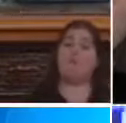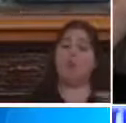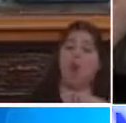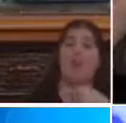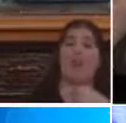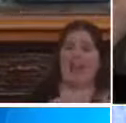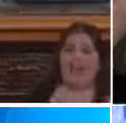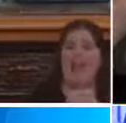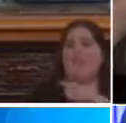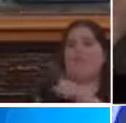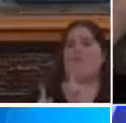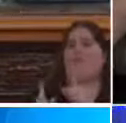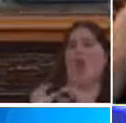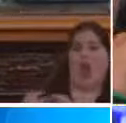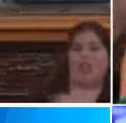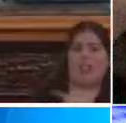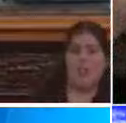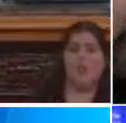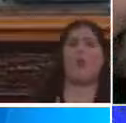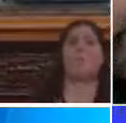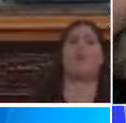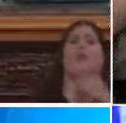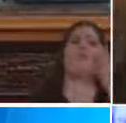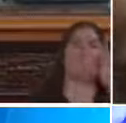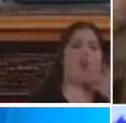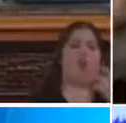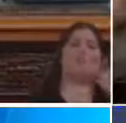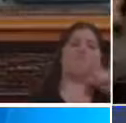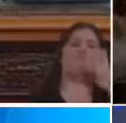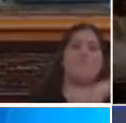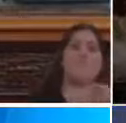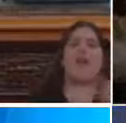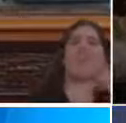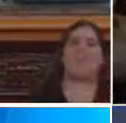bien, no es un chiste, no la puede sostener.